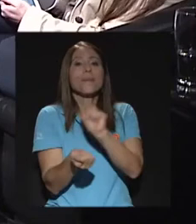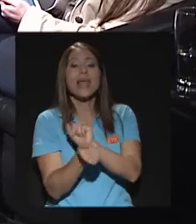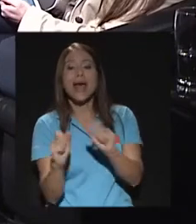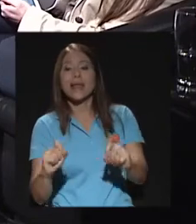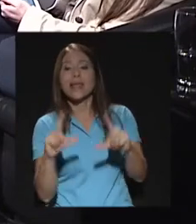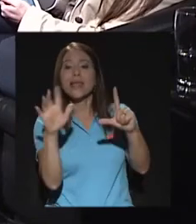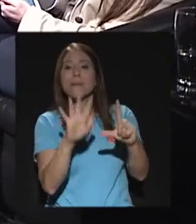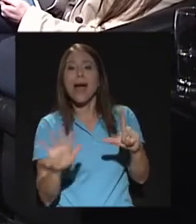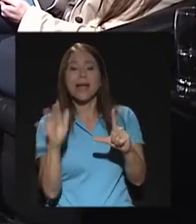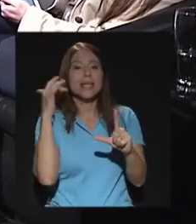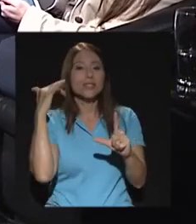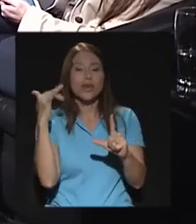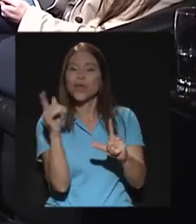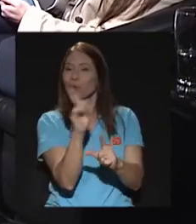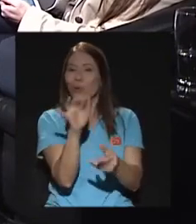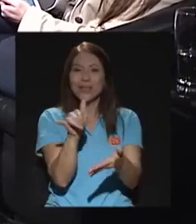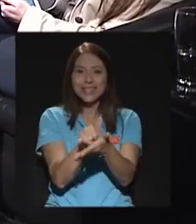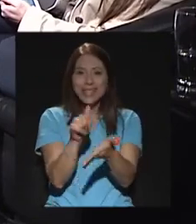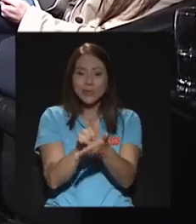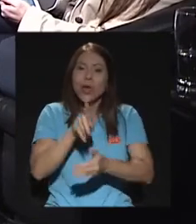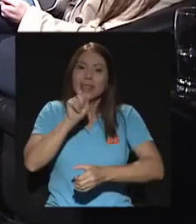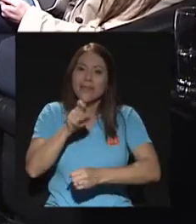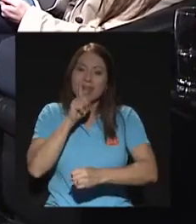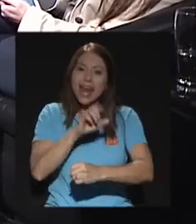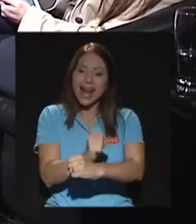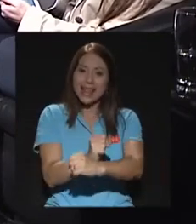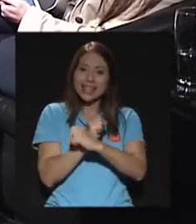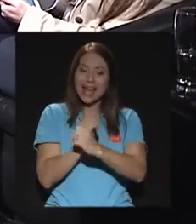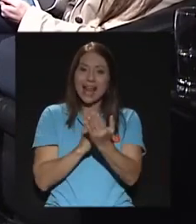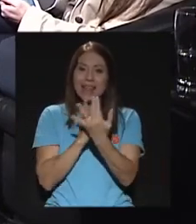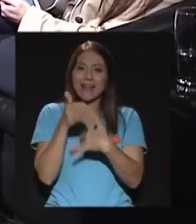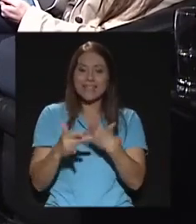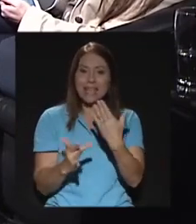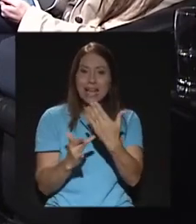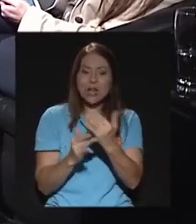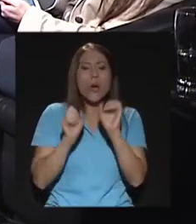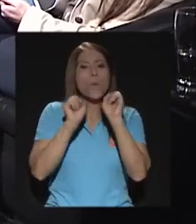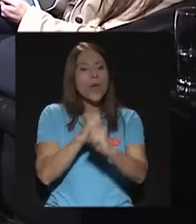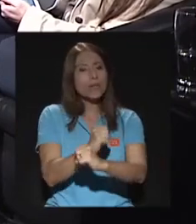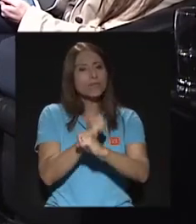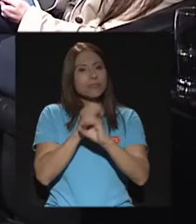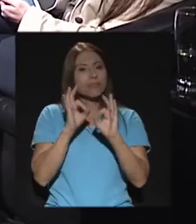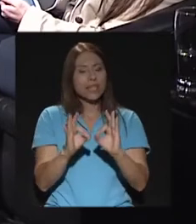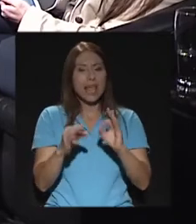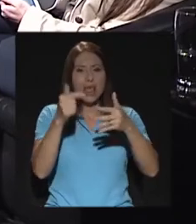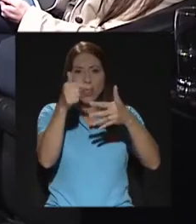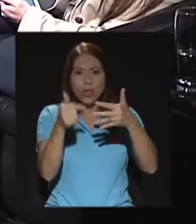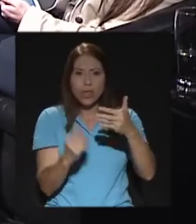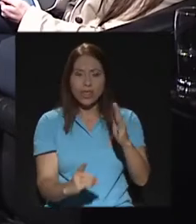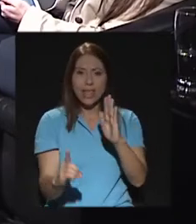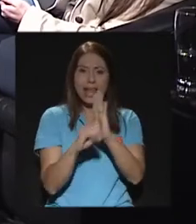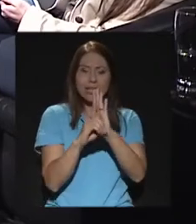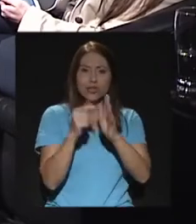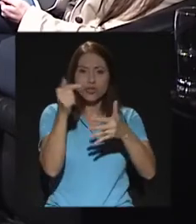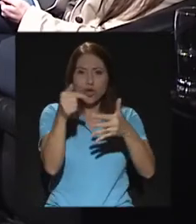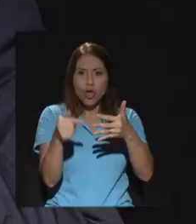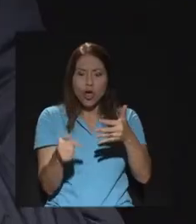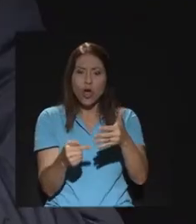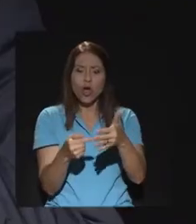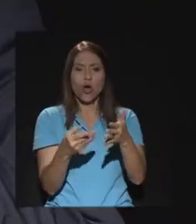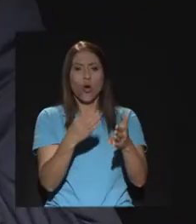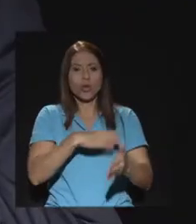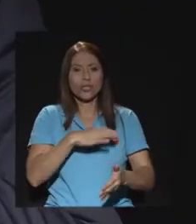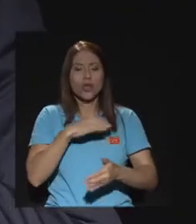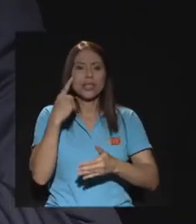es cómo garantizar que correcto. A través de una tecnología garanticemos una serie de derechos, de condiciones para la sociedad. Esa con